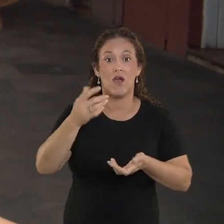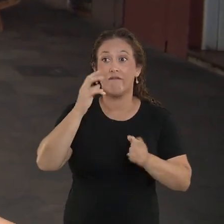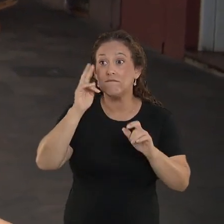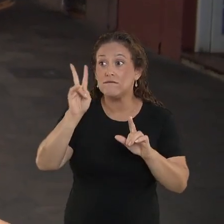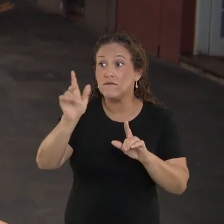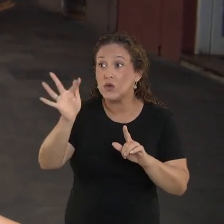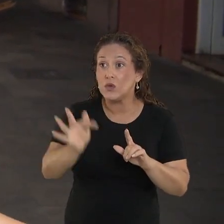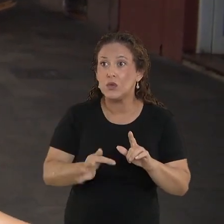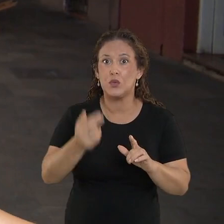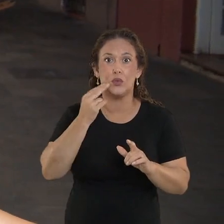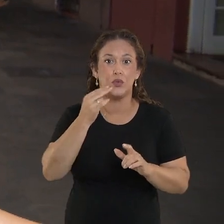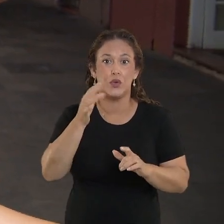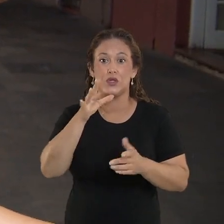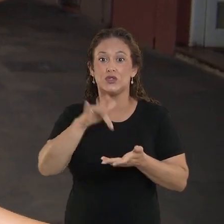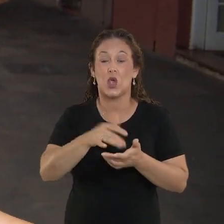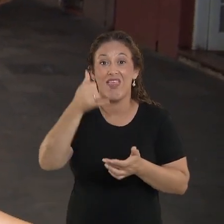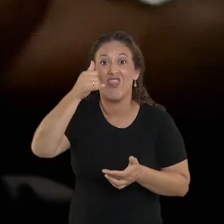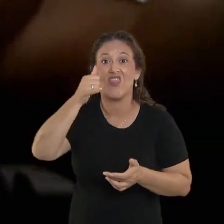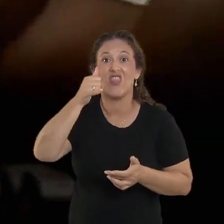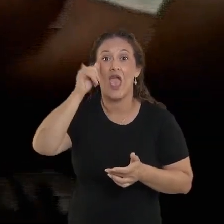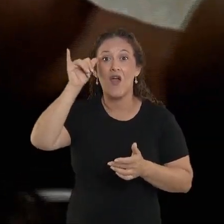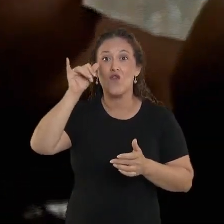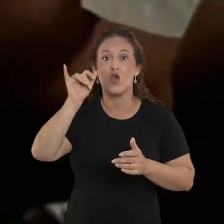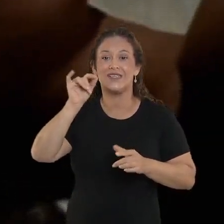es que me daba mucho miedo, que era La semilla del diablo.